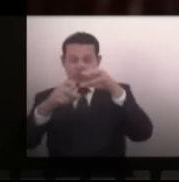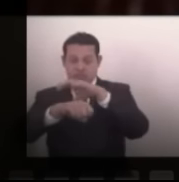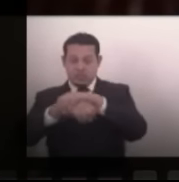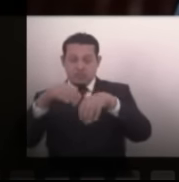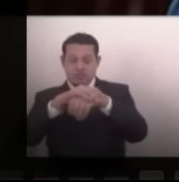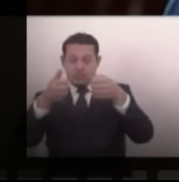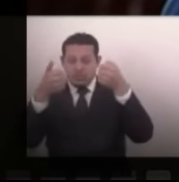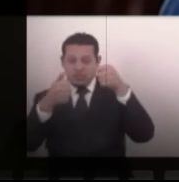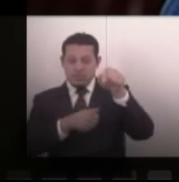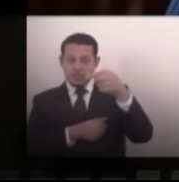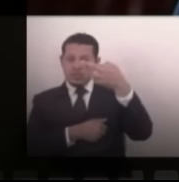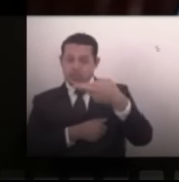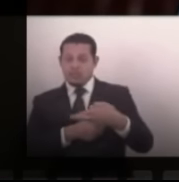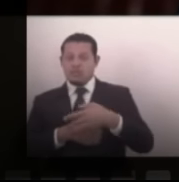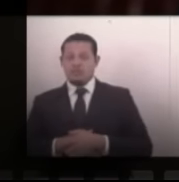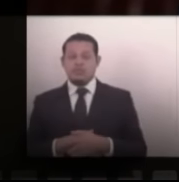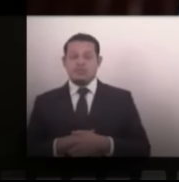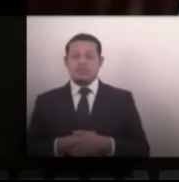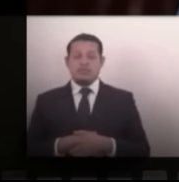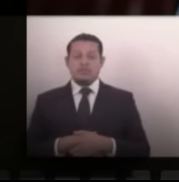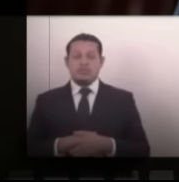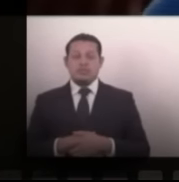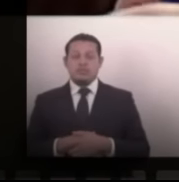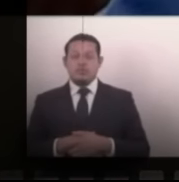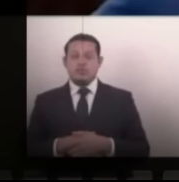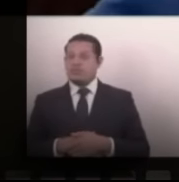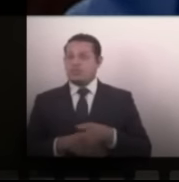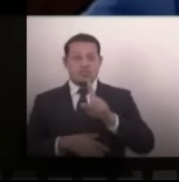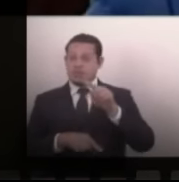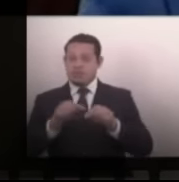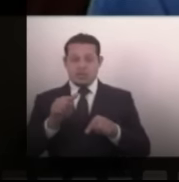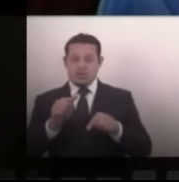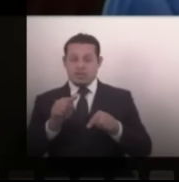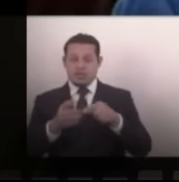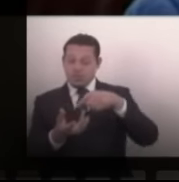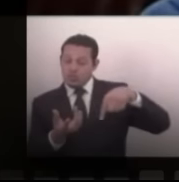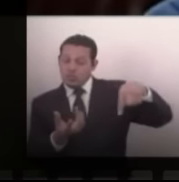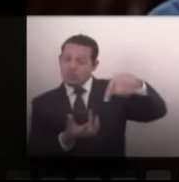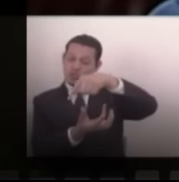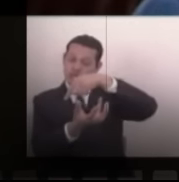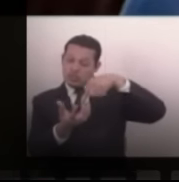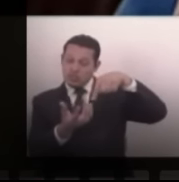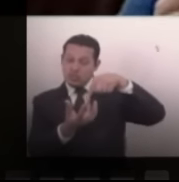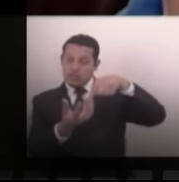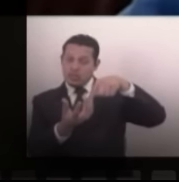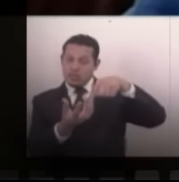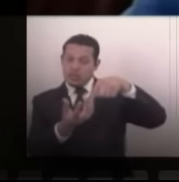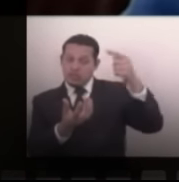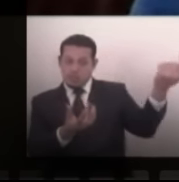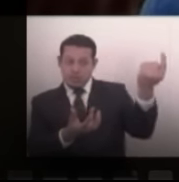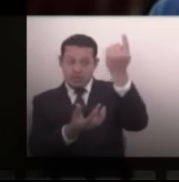Unidos esa es una realidad no podemos o no pueden ustedes venir y